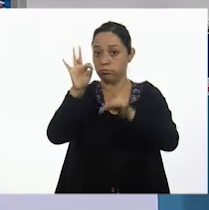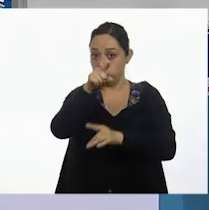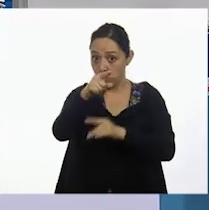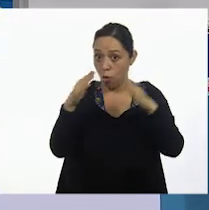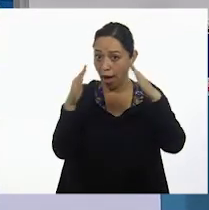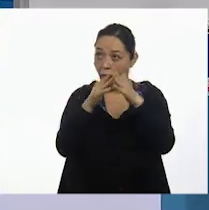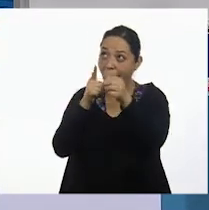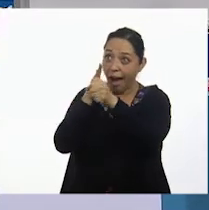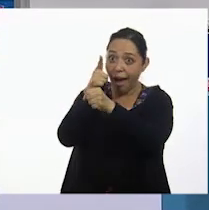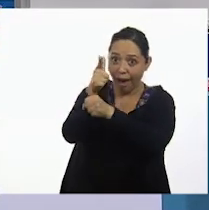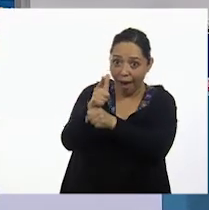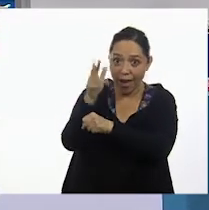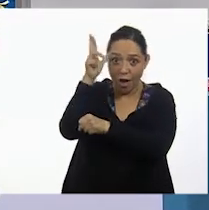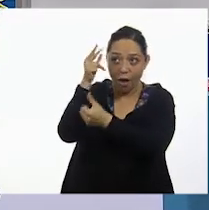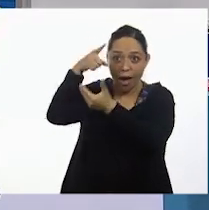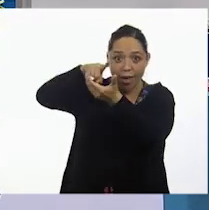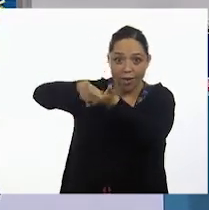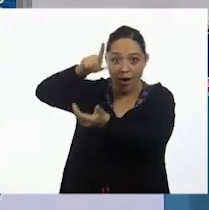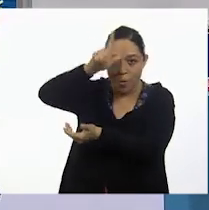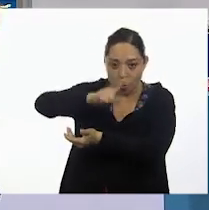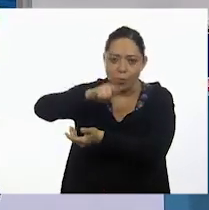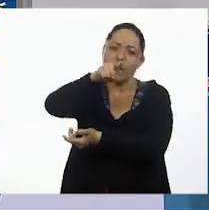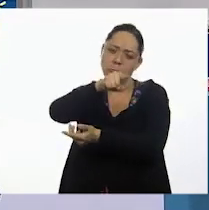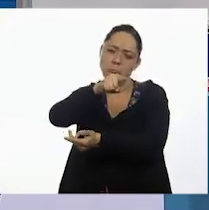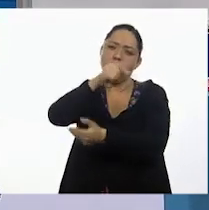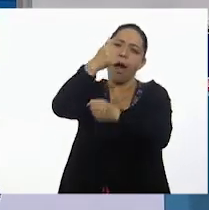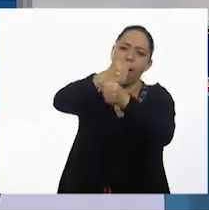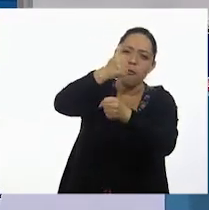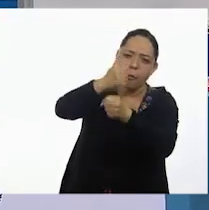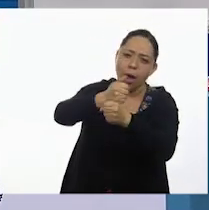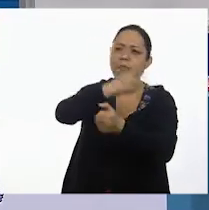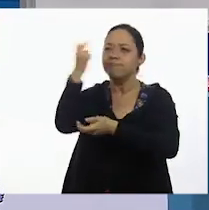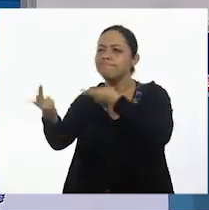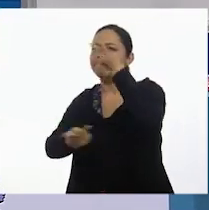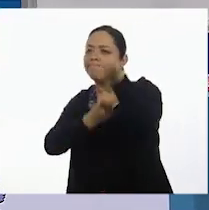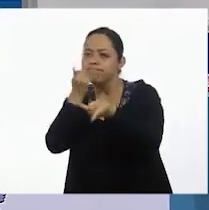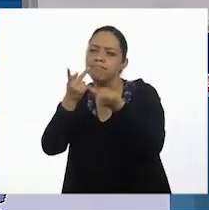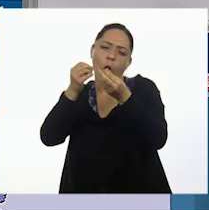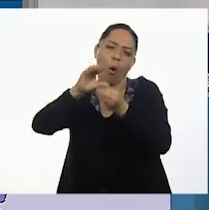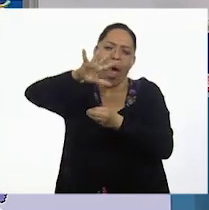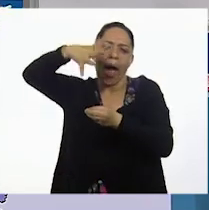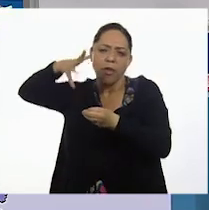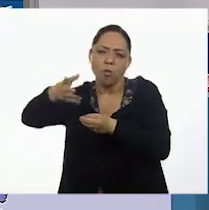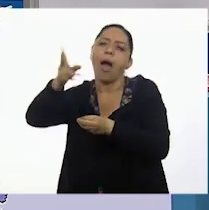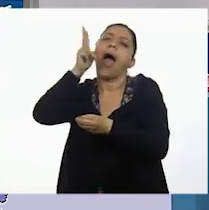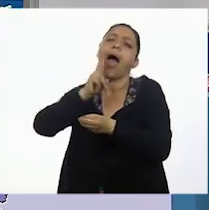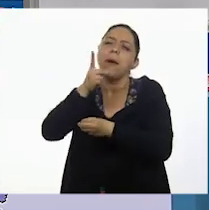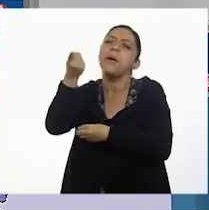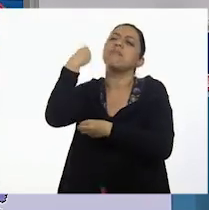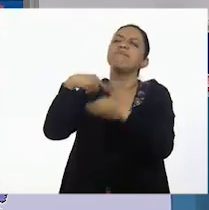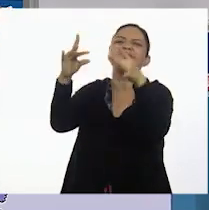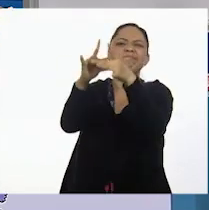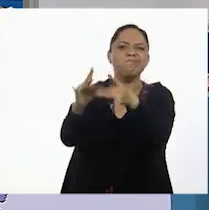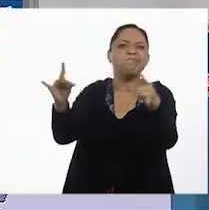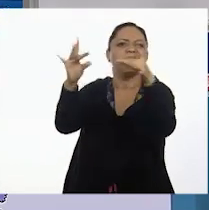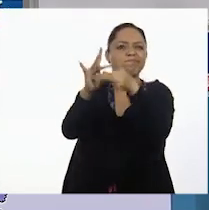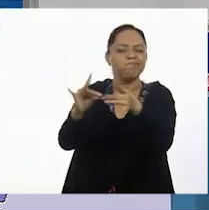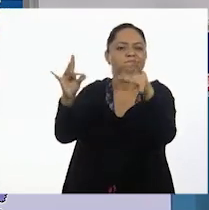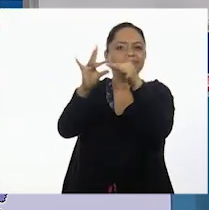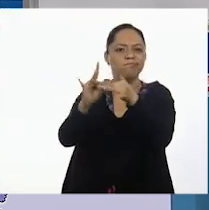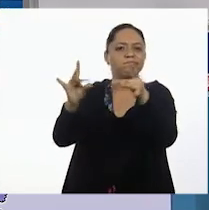el conejo en la luna, pueden preguntar a sus abuelos o personas adultas mayores que les cuenten alguna leyenda que explique